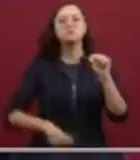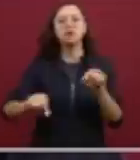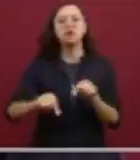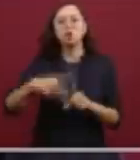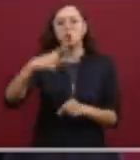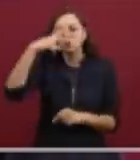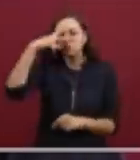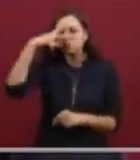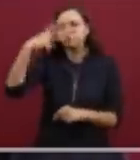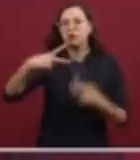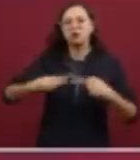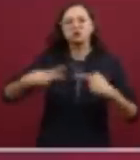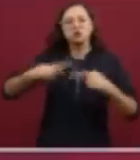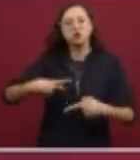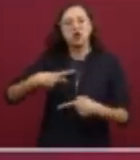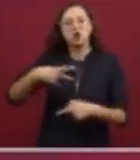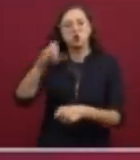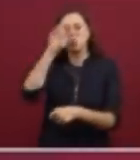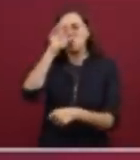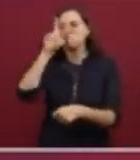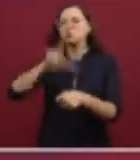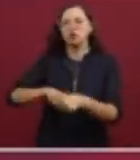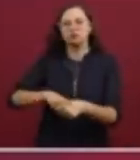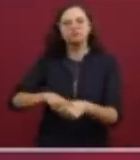a las calamidades de todo tipo,